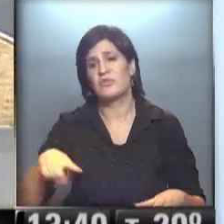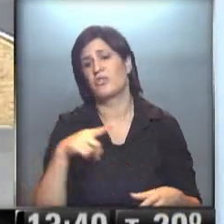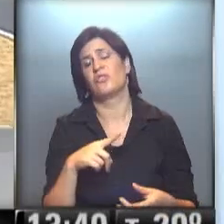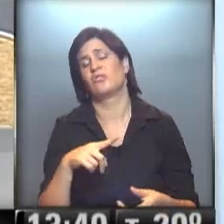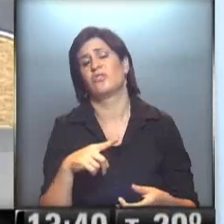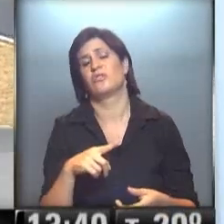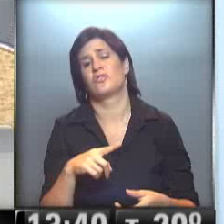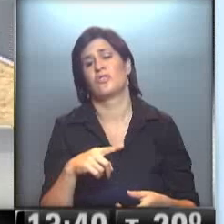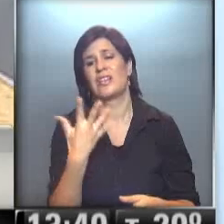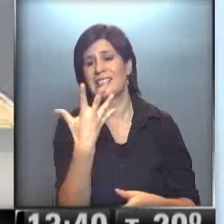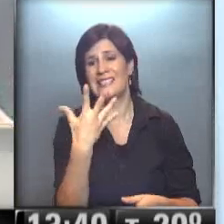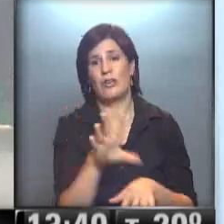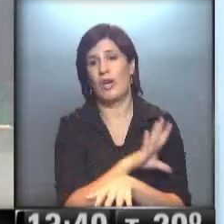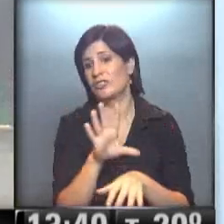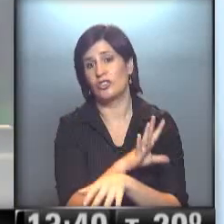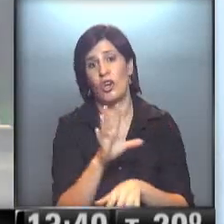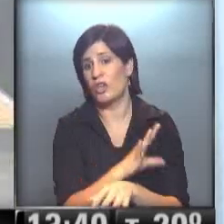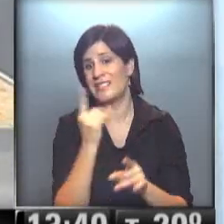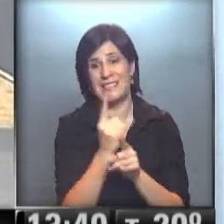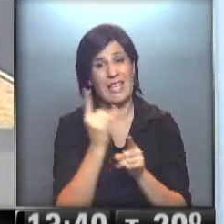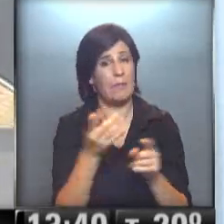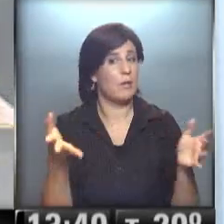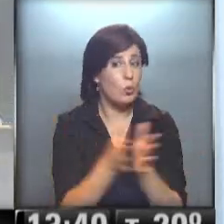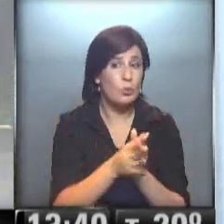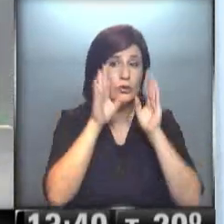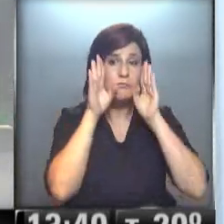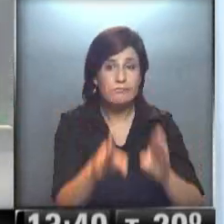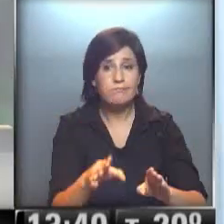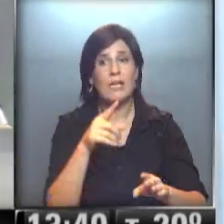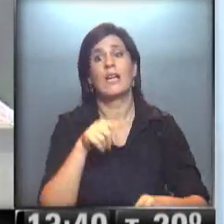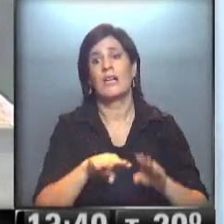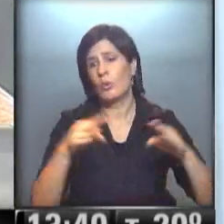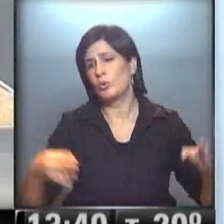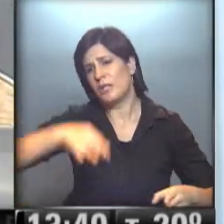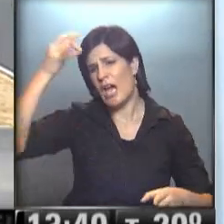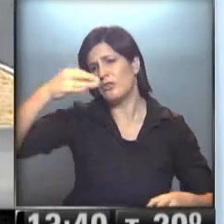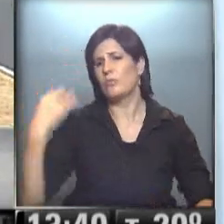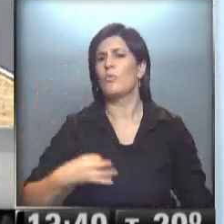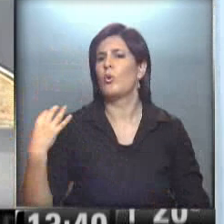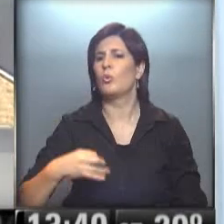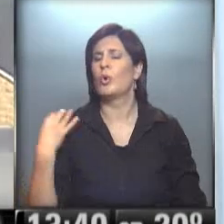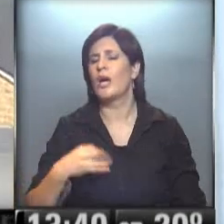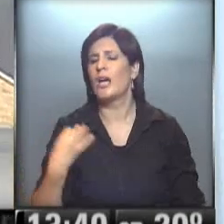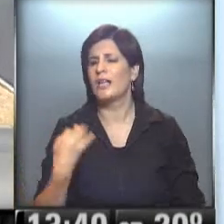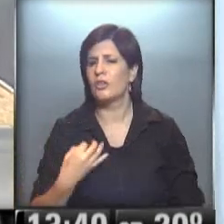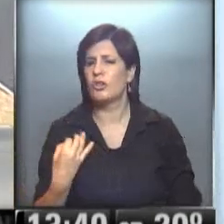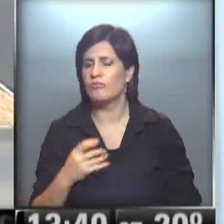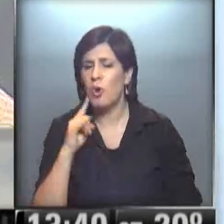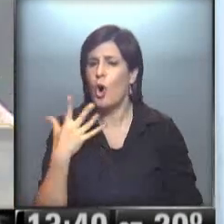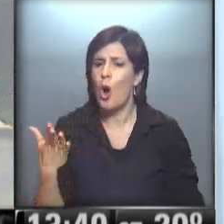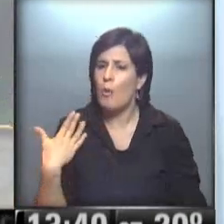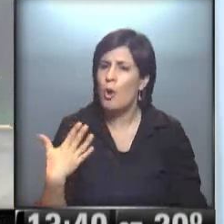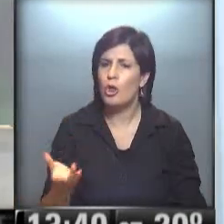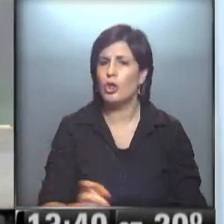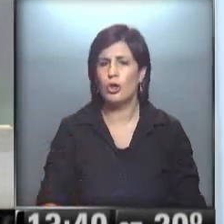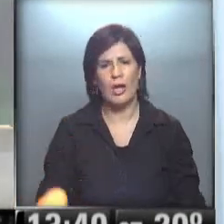Casi somos cinco actores y estamos todo el tiempo poniendo el cuerpo ahí en un espacio que está buenísimo para actuar que bueno los